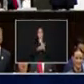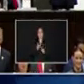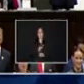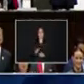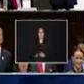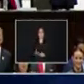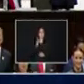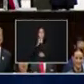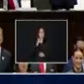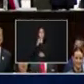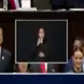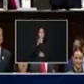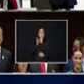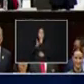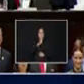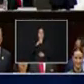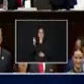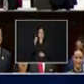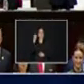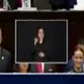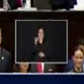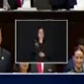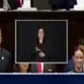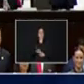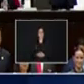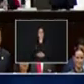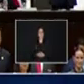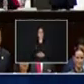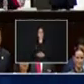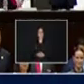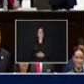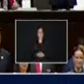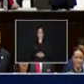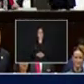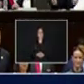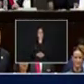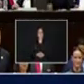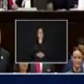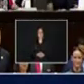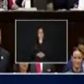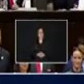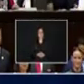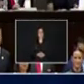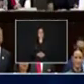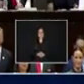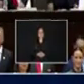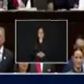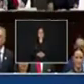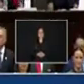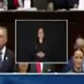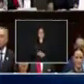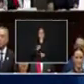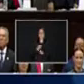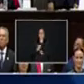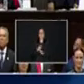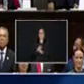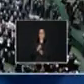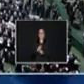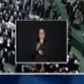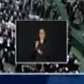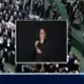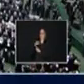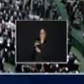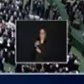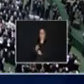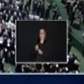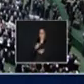o buenas intenciones, pero que no terminan, en mi opinión, de aterrizar completamente, de cuajar respecto de